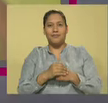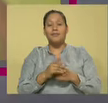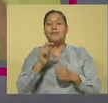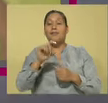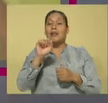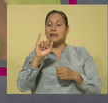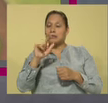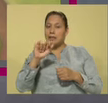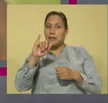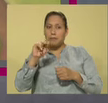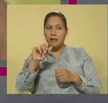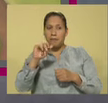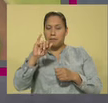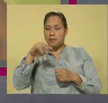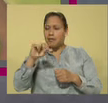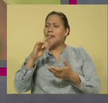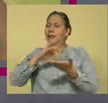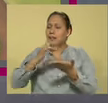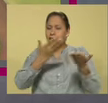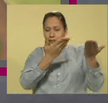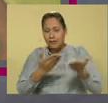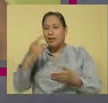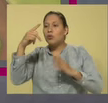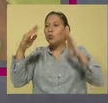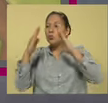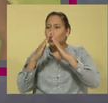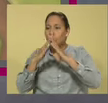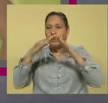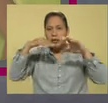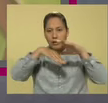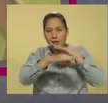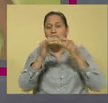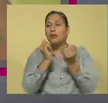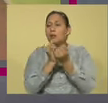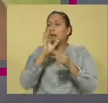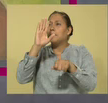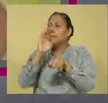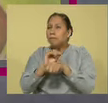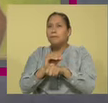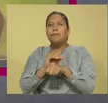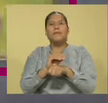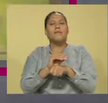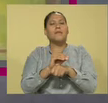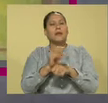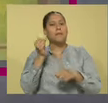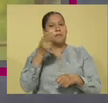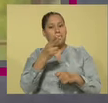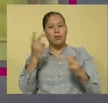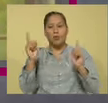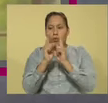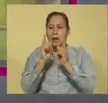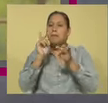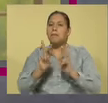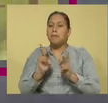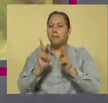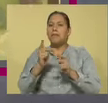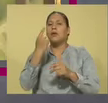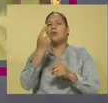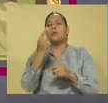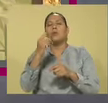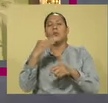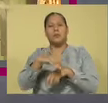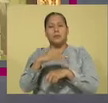Silvia Pinal, gracias por recibirnos en tu casa y otorgarnos la fortuna de poder platicar contigo durante un